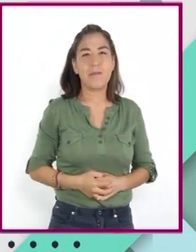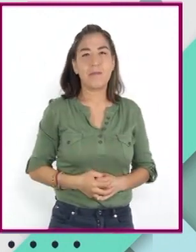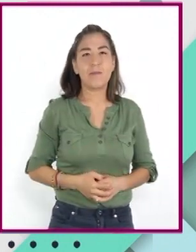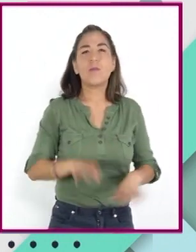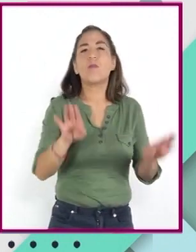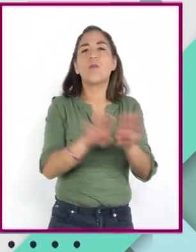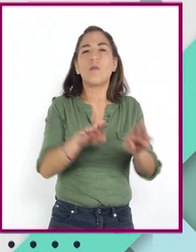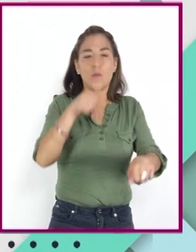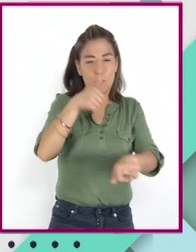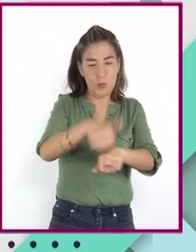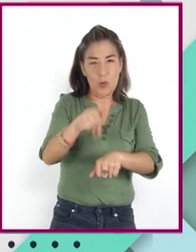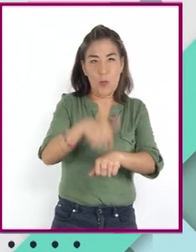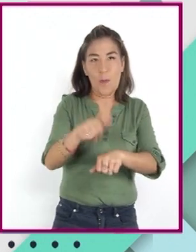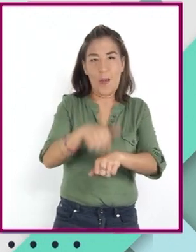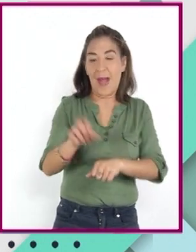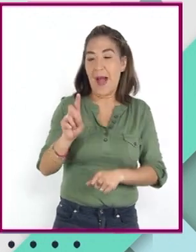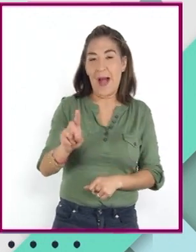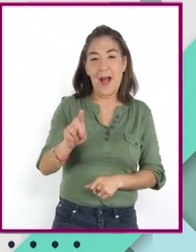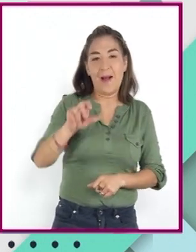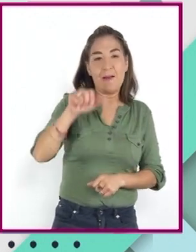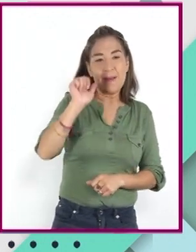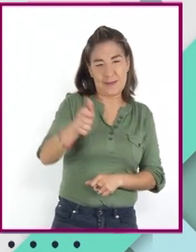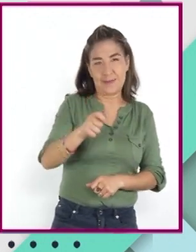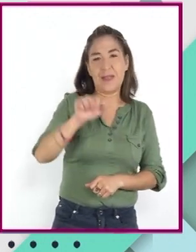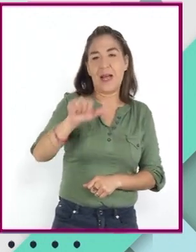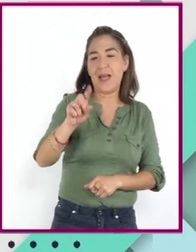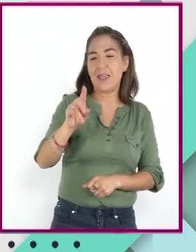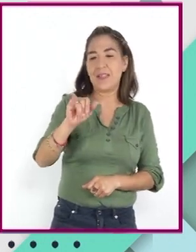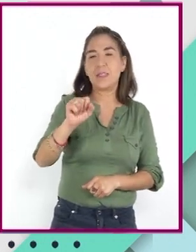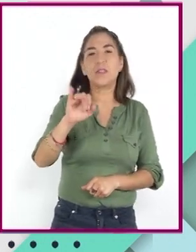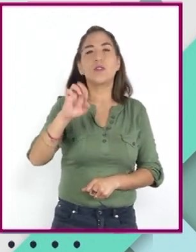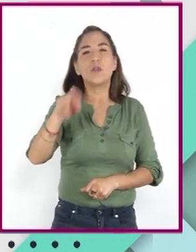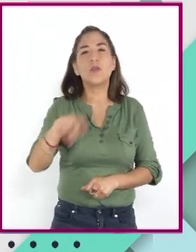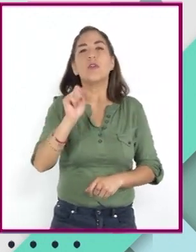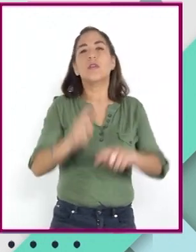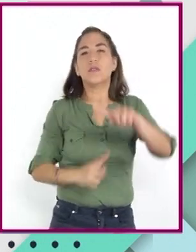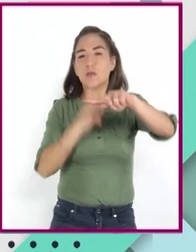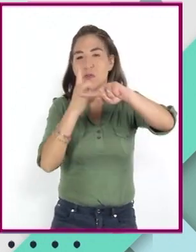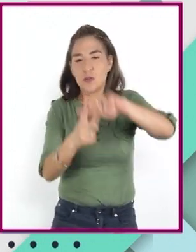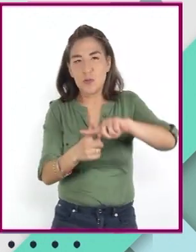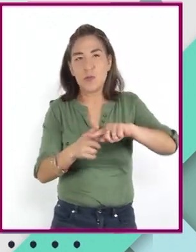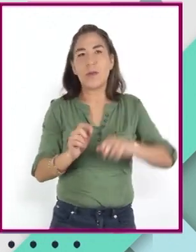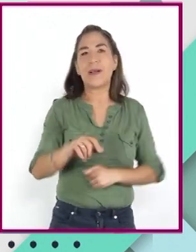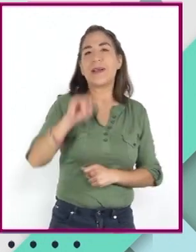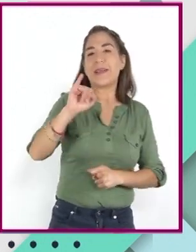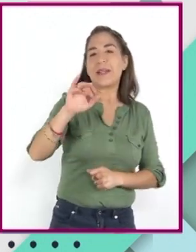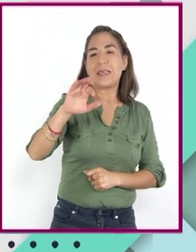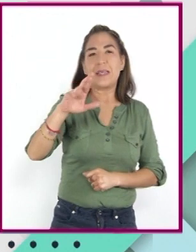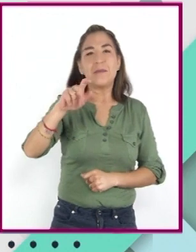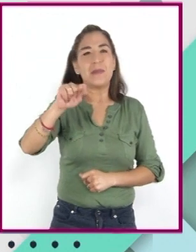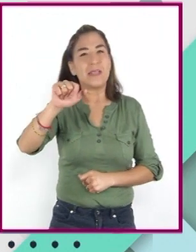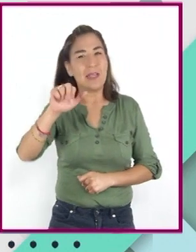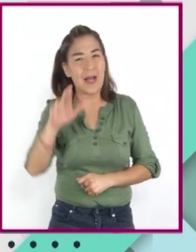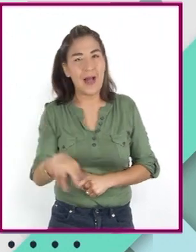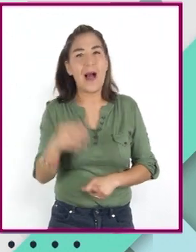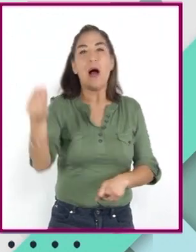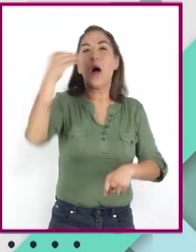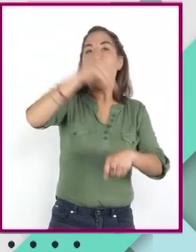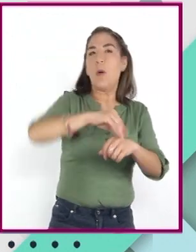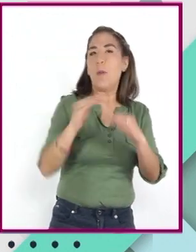adición o suma se asocia a palabras como más, incrementar,